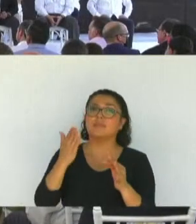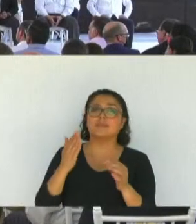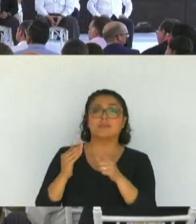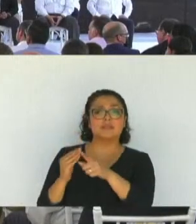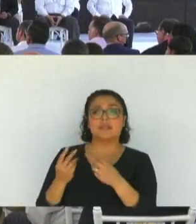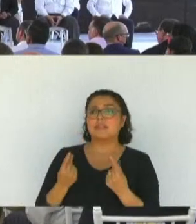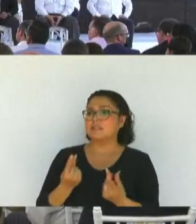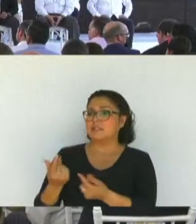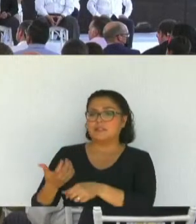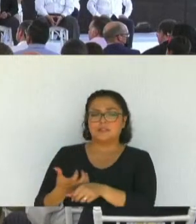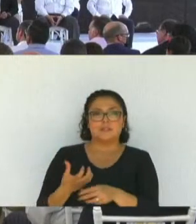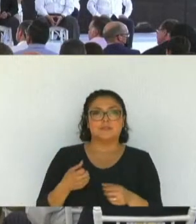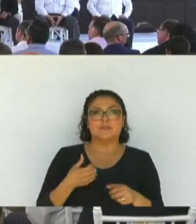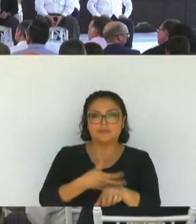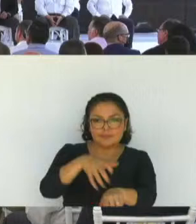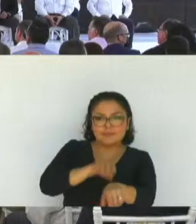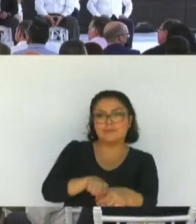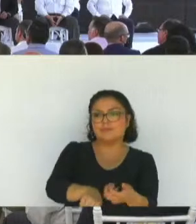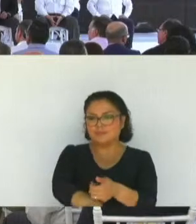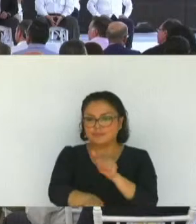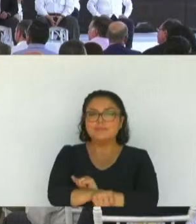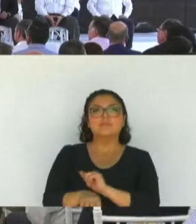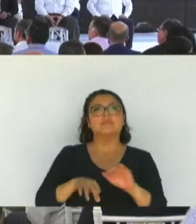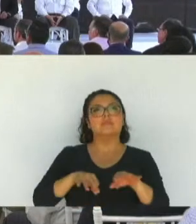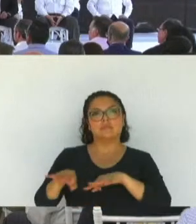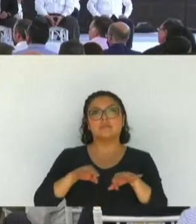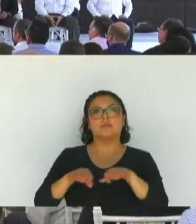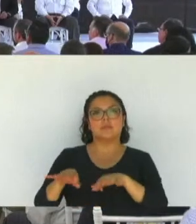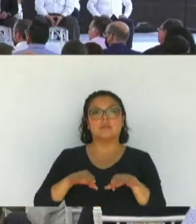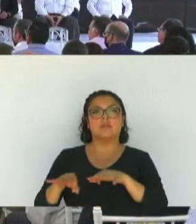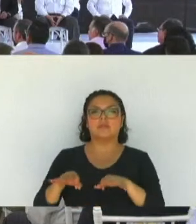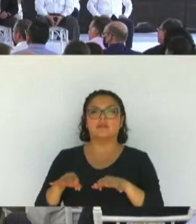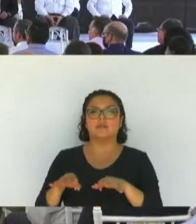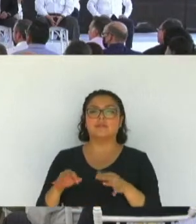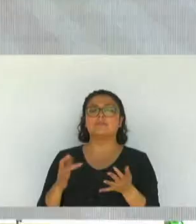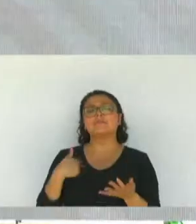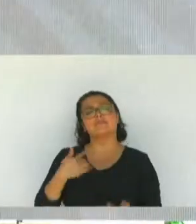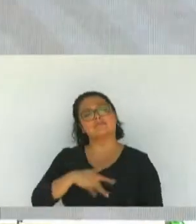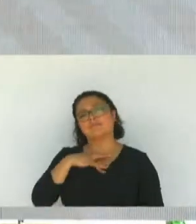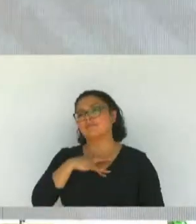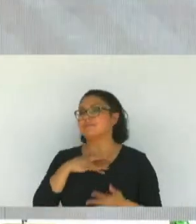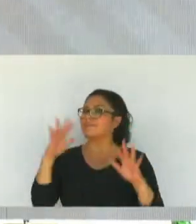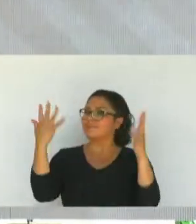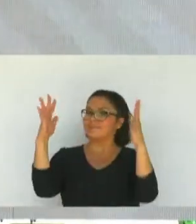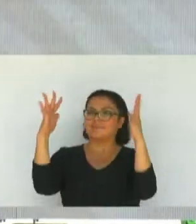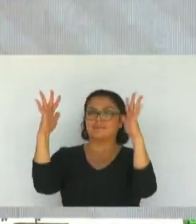les requería y estuvieron ahí y por eso yo quiero darles un aplauso enorme